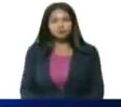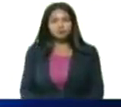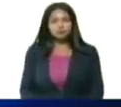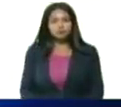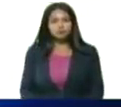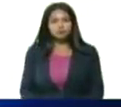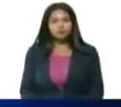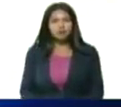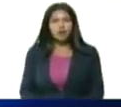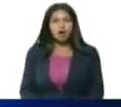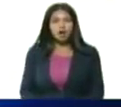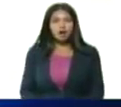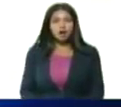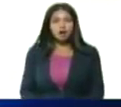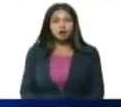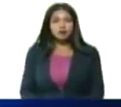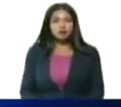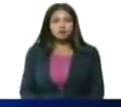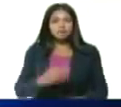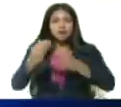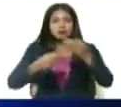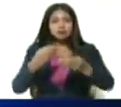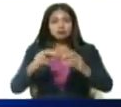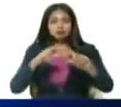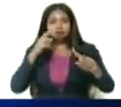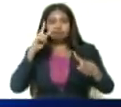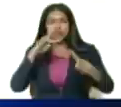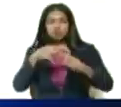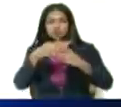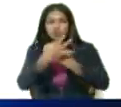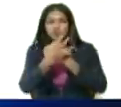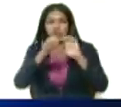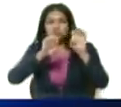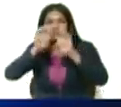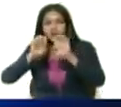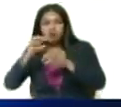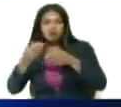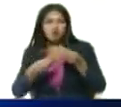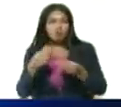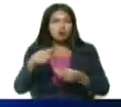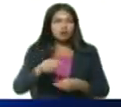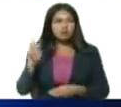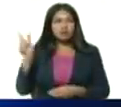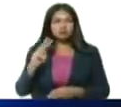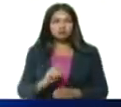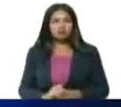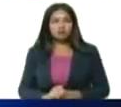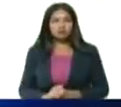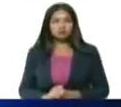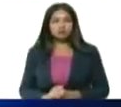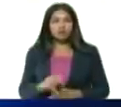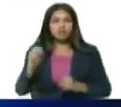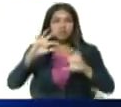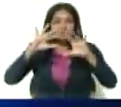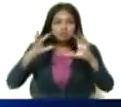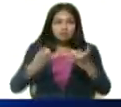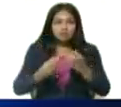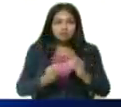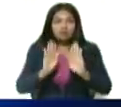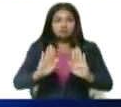Para tratar la situación actual, se ha contenido la pandemia en